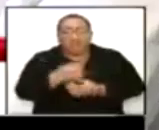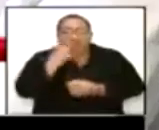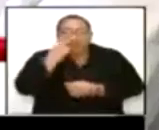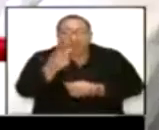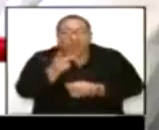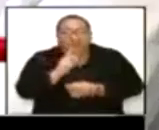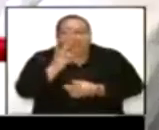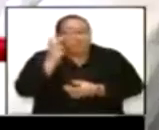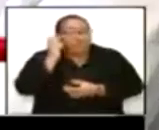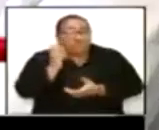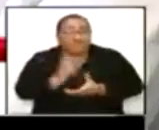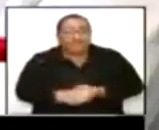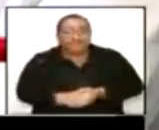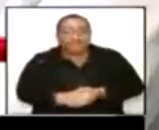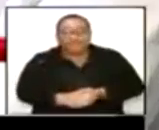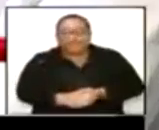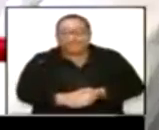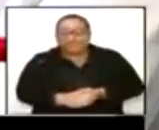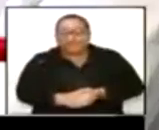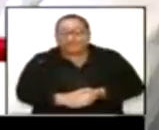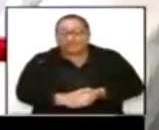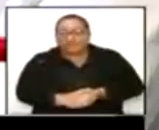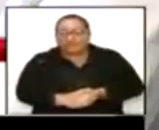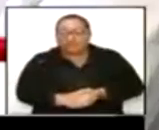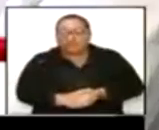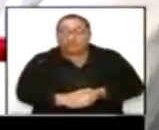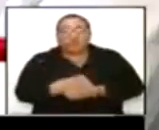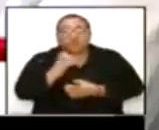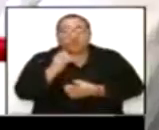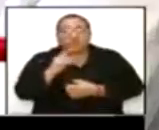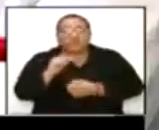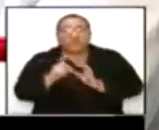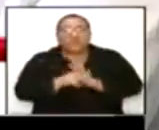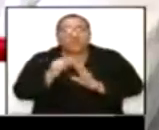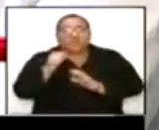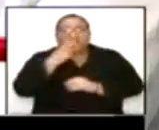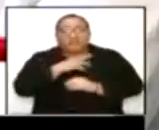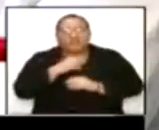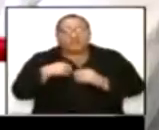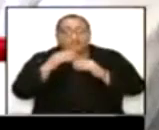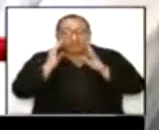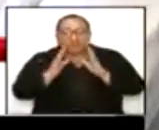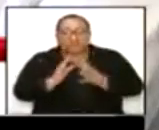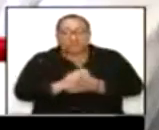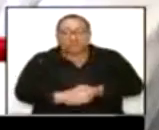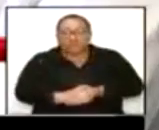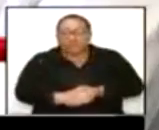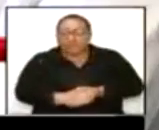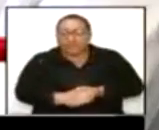ven, oyendo no oyen. La Convención de los Derechos del Niño dice,